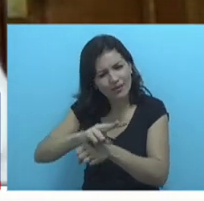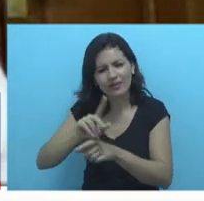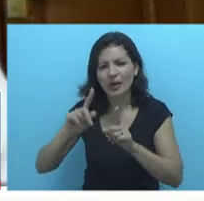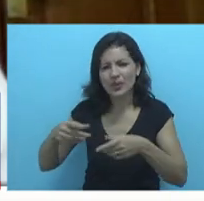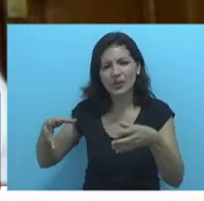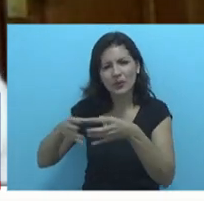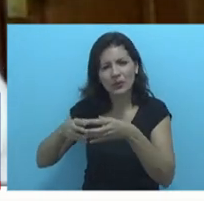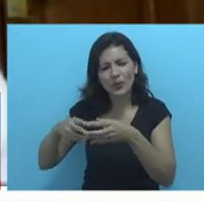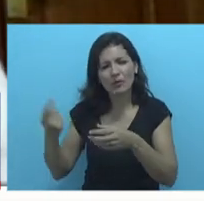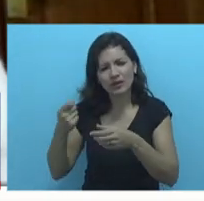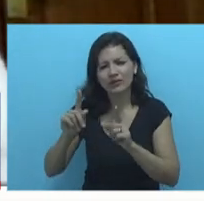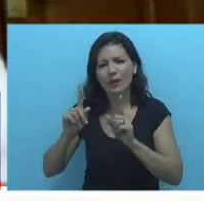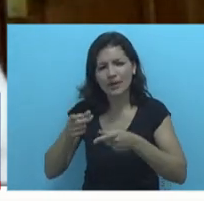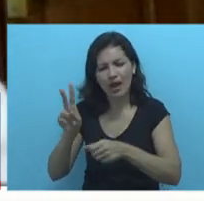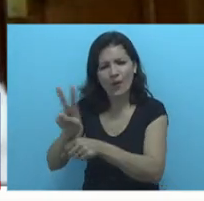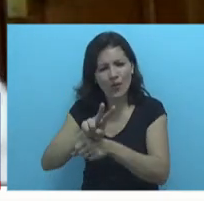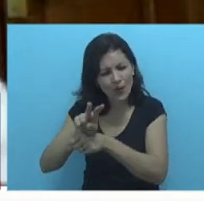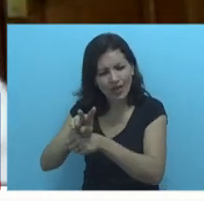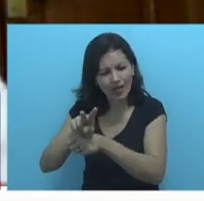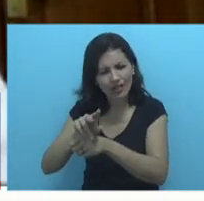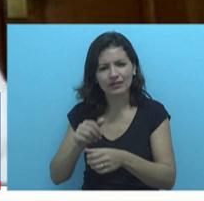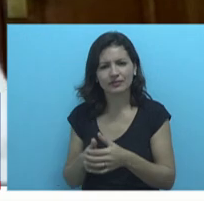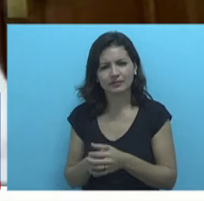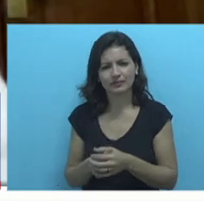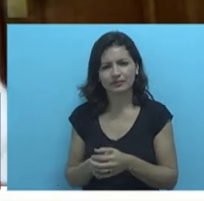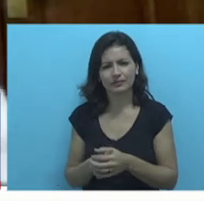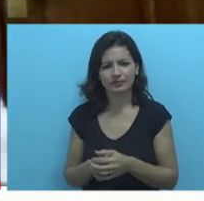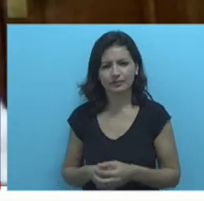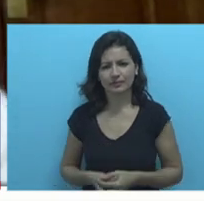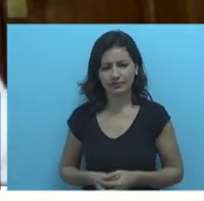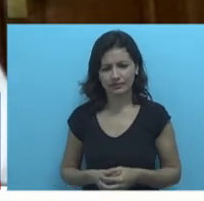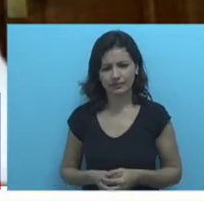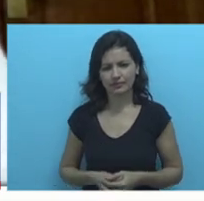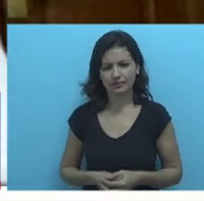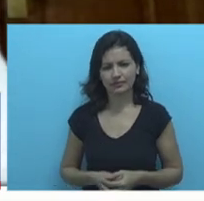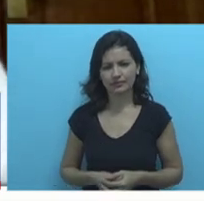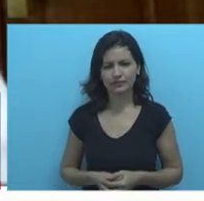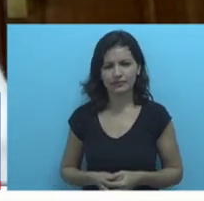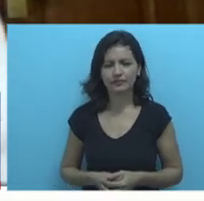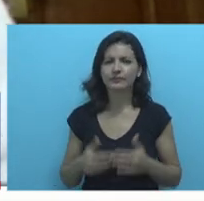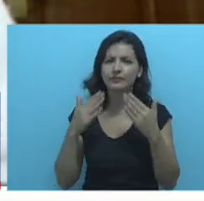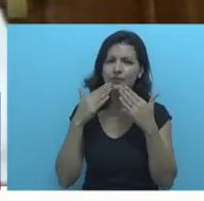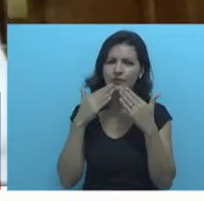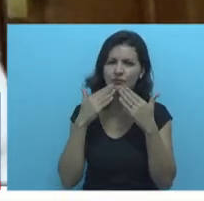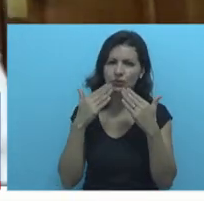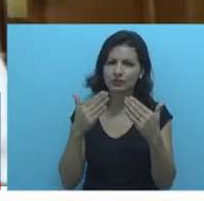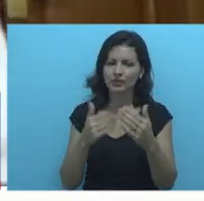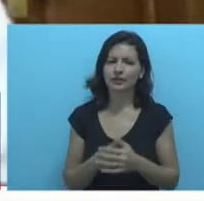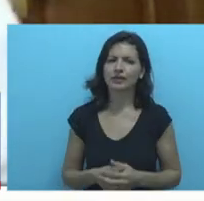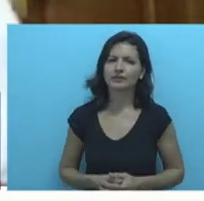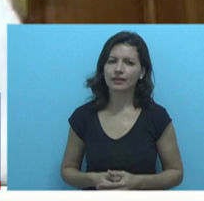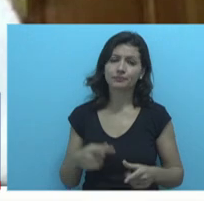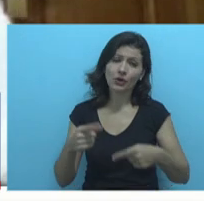Socialista y con cada uno de los militantes y las militantes políticas para salir adelante y para sentirse acompañados. Muchas gracias y